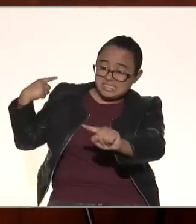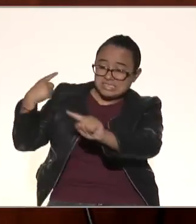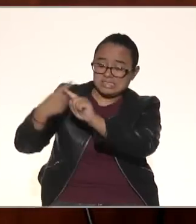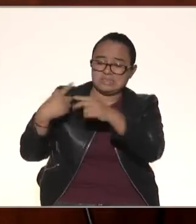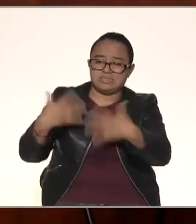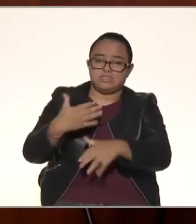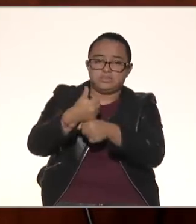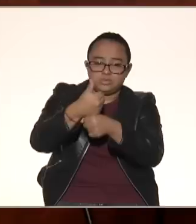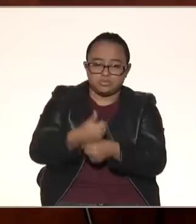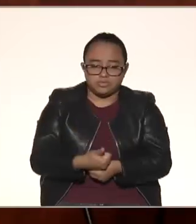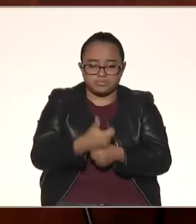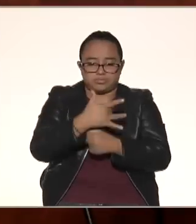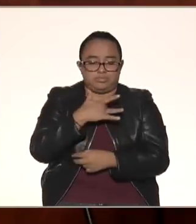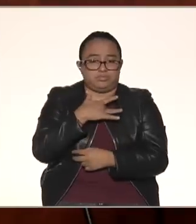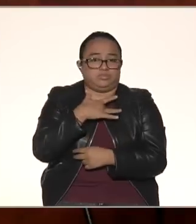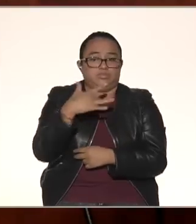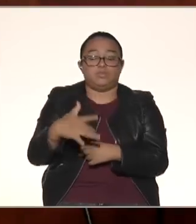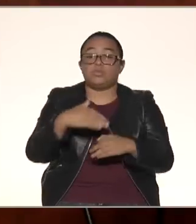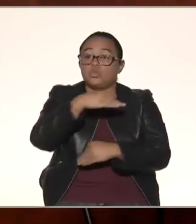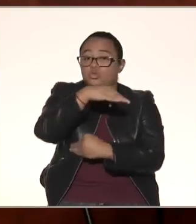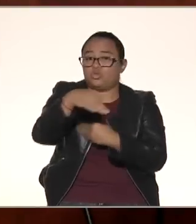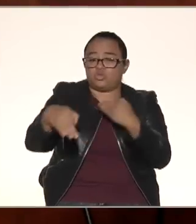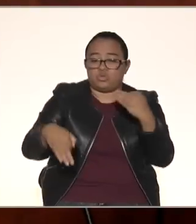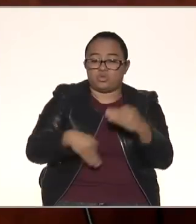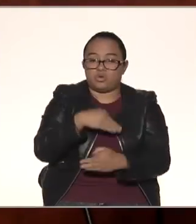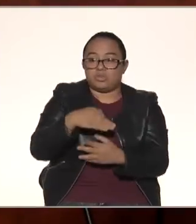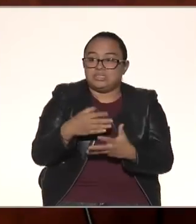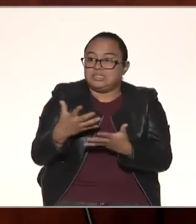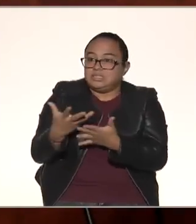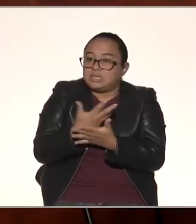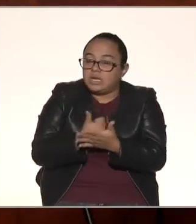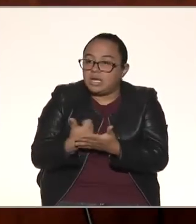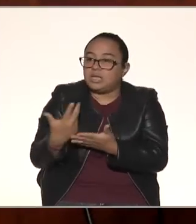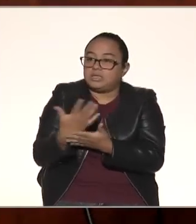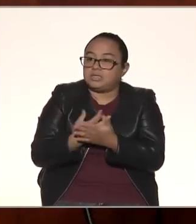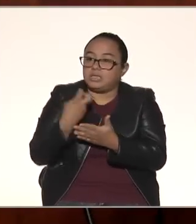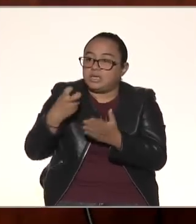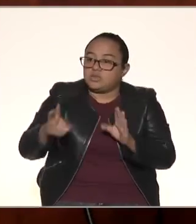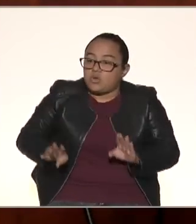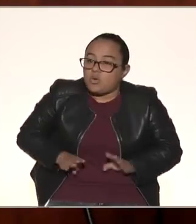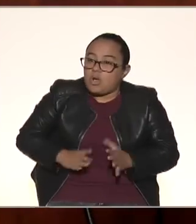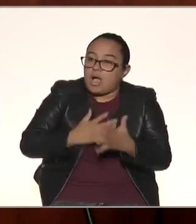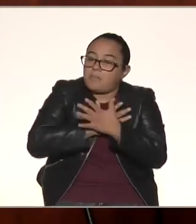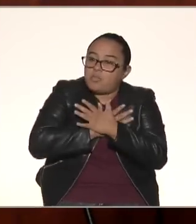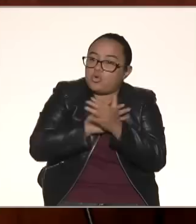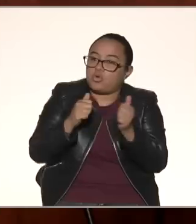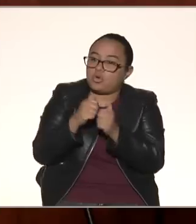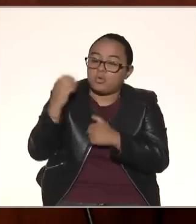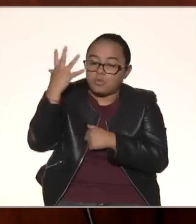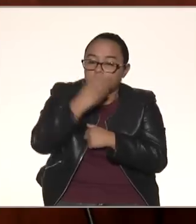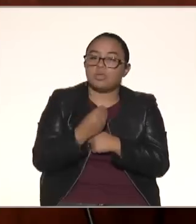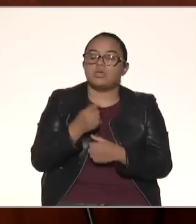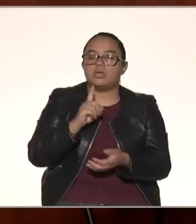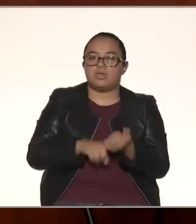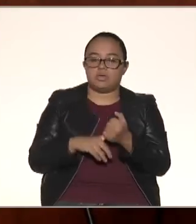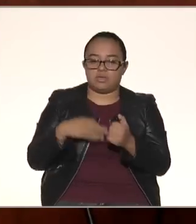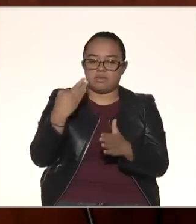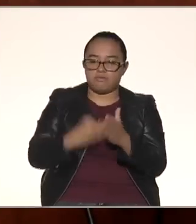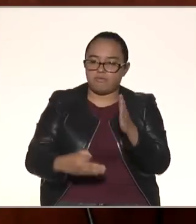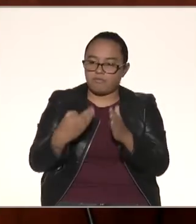donde todos estamos profundamente hambrientos de estas cualidades de amor maduro y nos hace falta